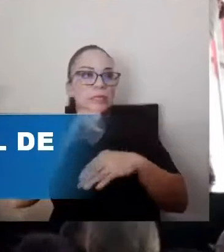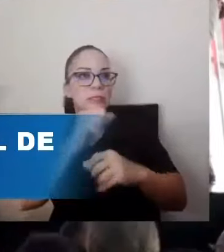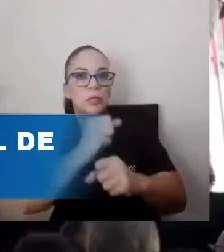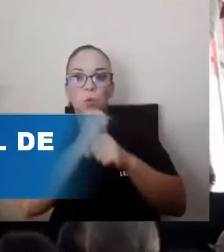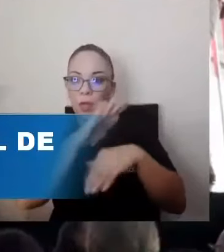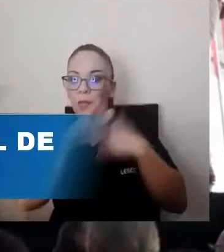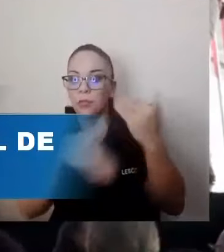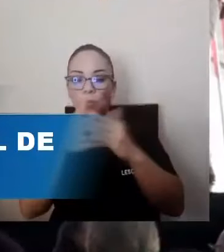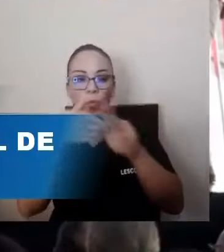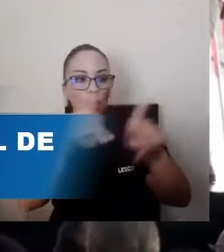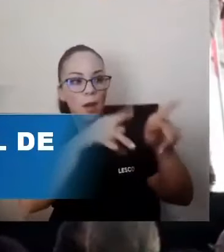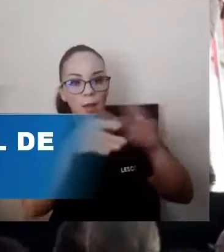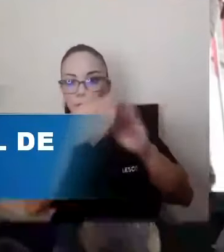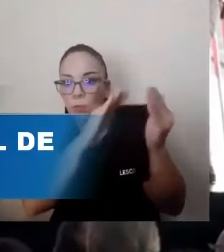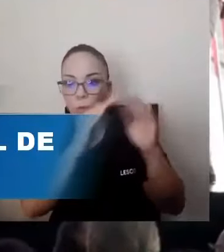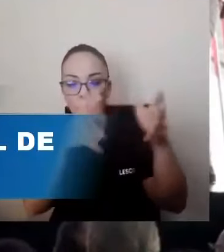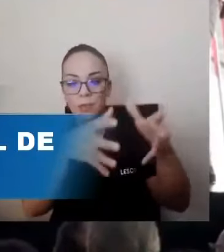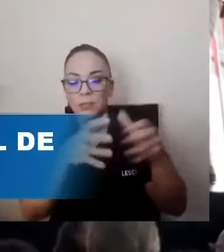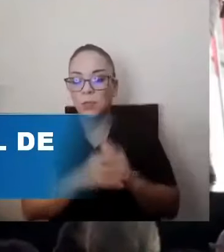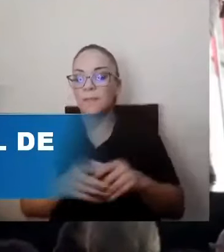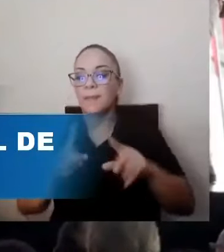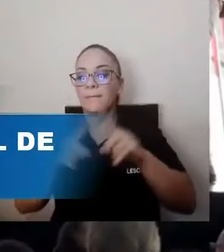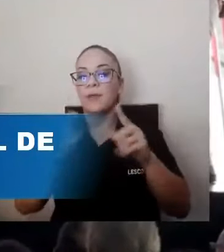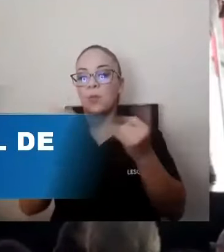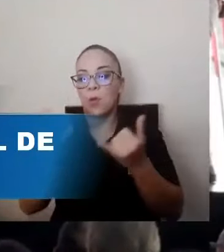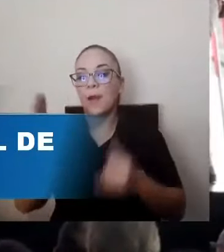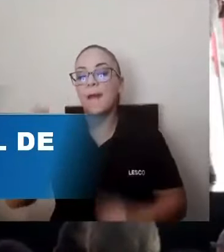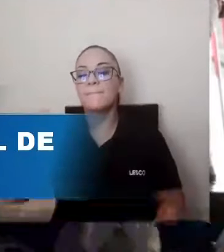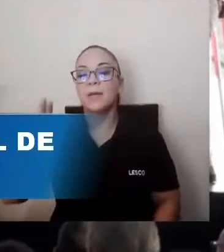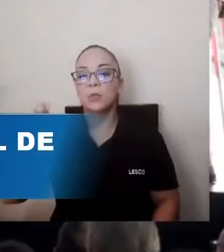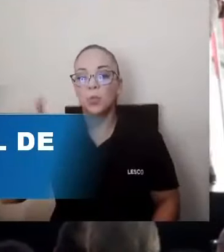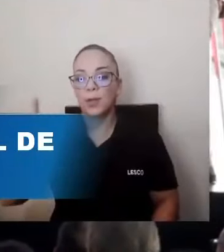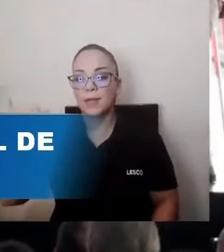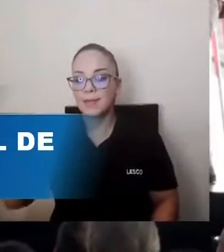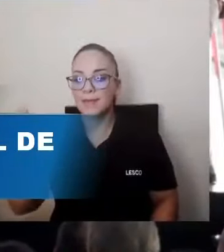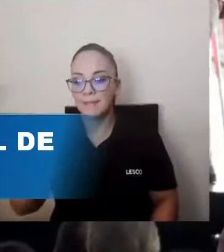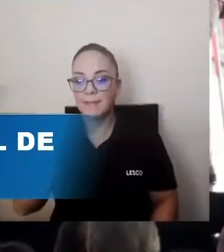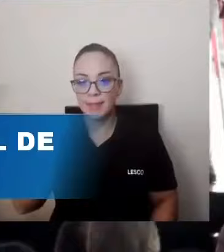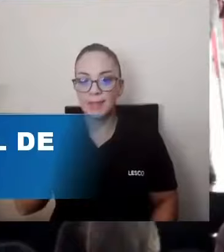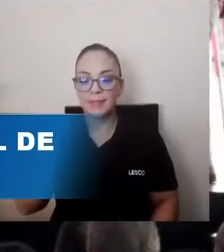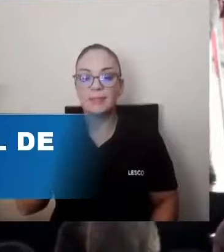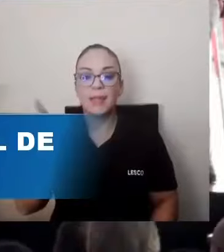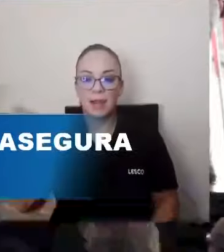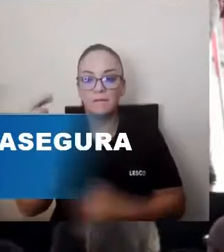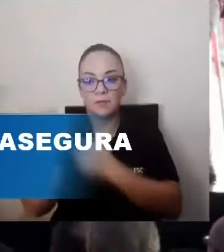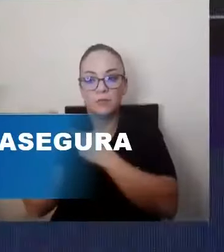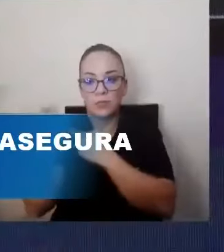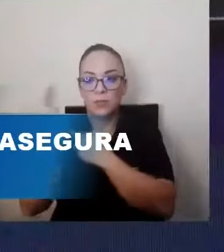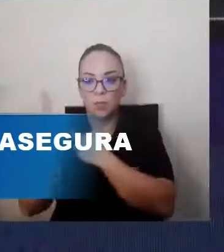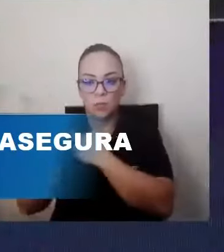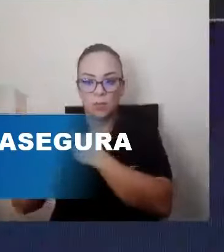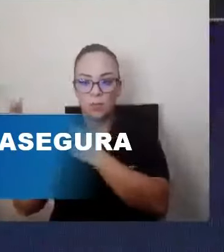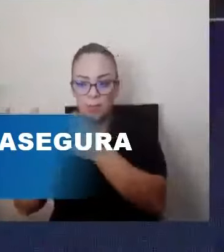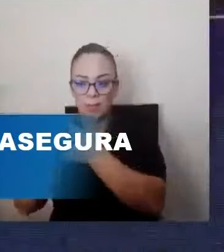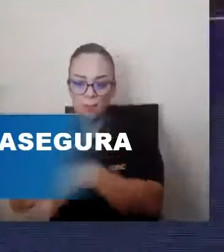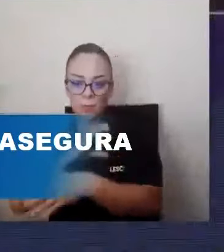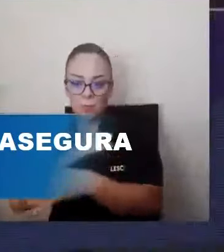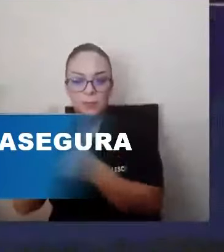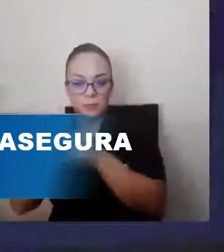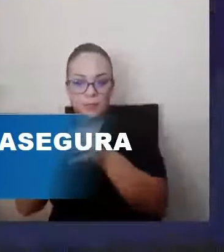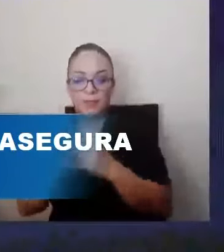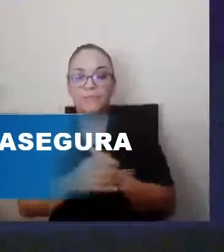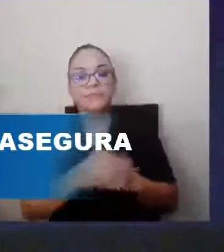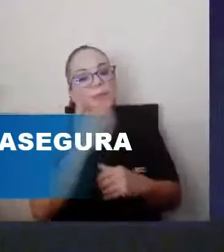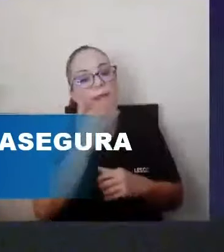Y en esto, don Manuel Jiménez tiene a su cargo justamente estas unidades. Gracias, don Mario. Yo creo que ninguno